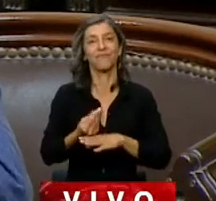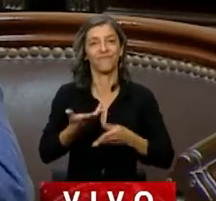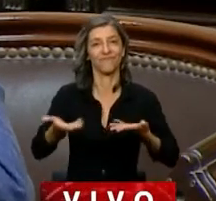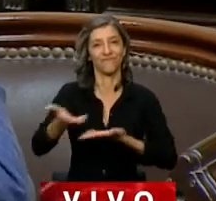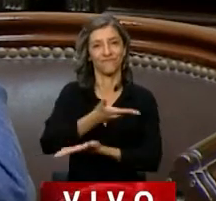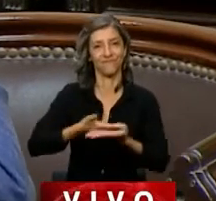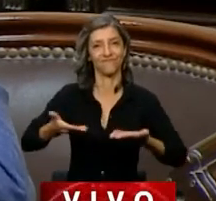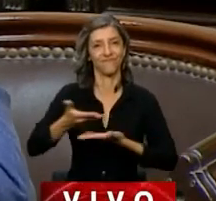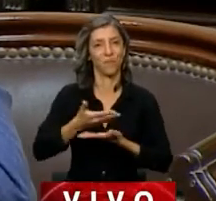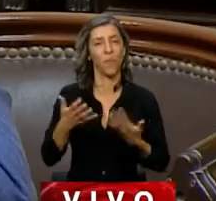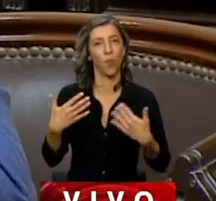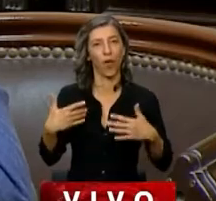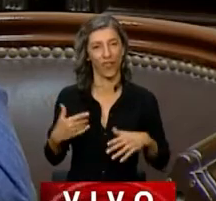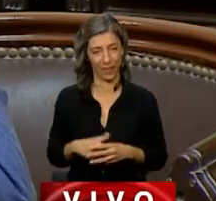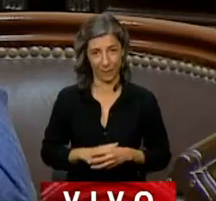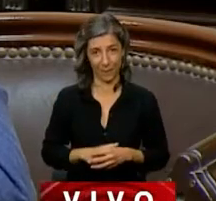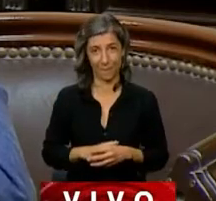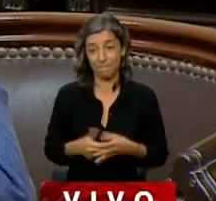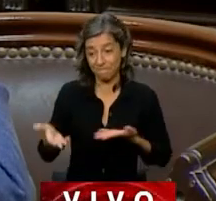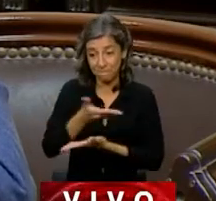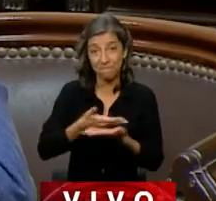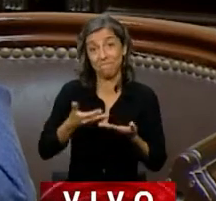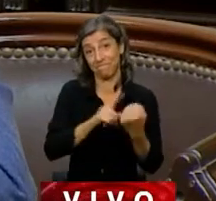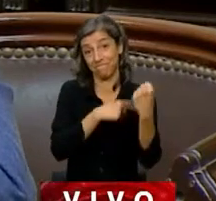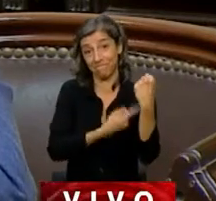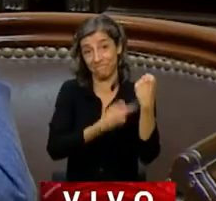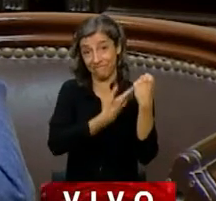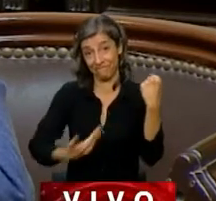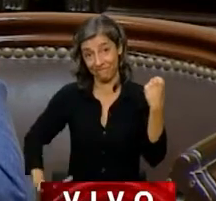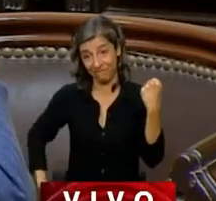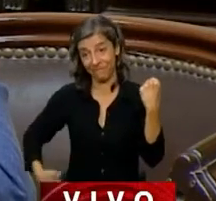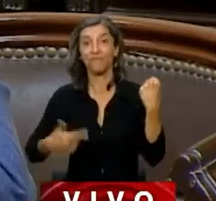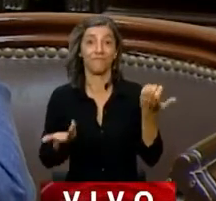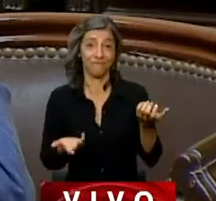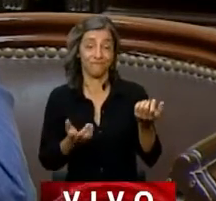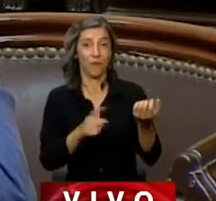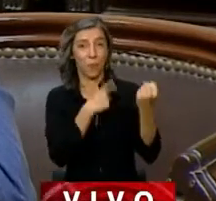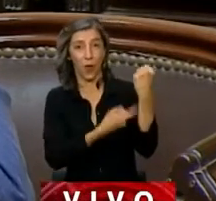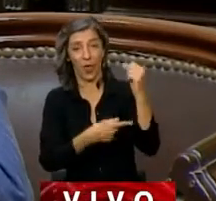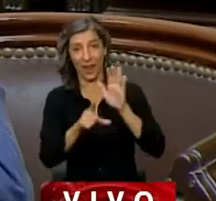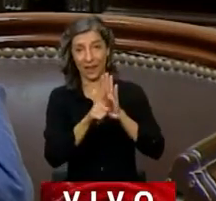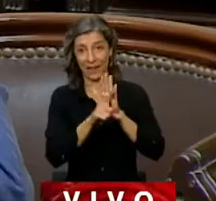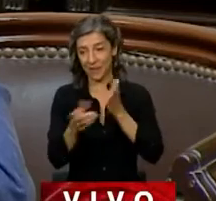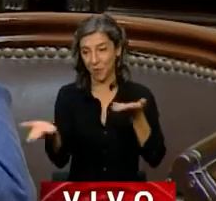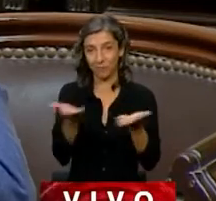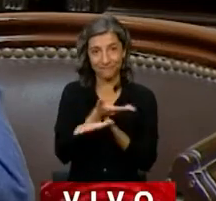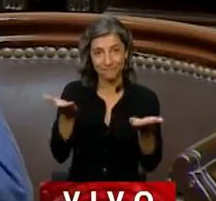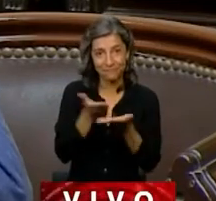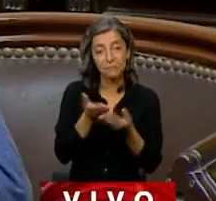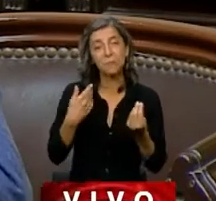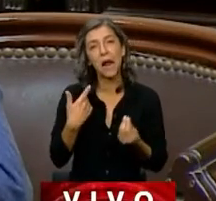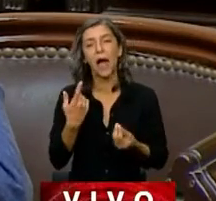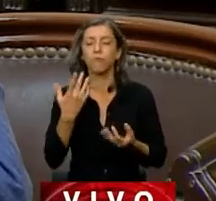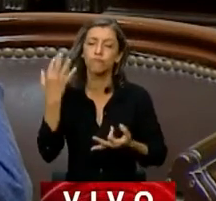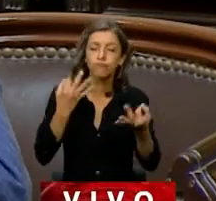el parlamentario y el ejecutivo. Un intercambio que permita de alguna manera ir cotejando, ir